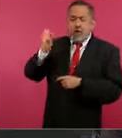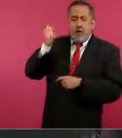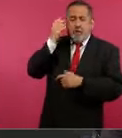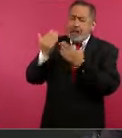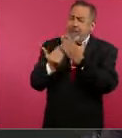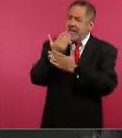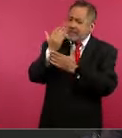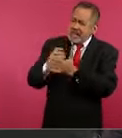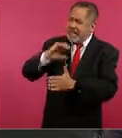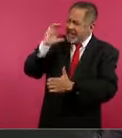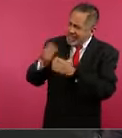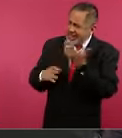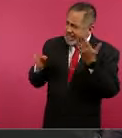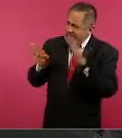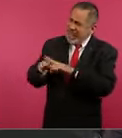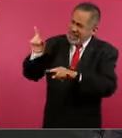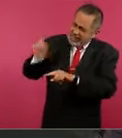haga la manera, y obviamente